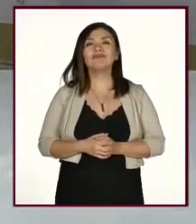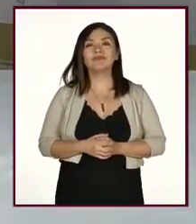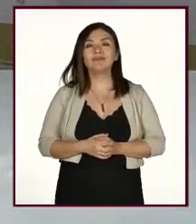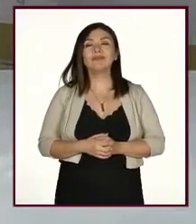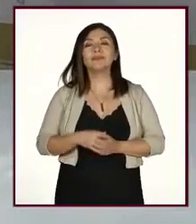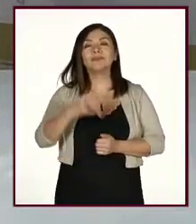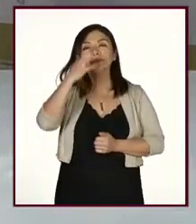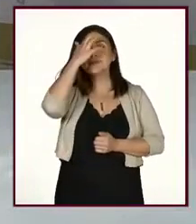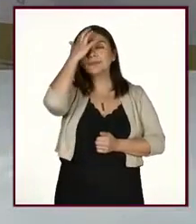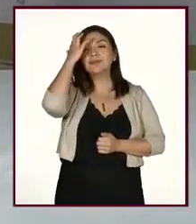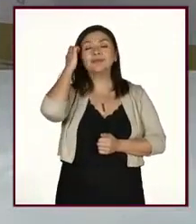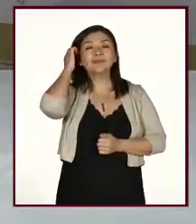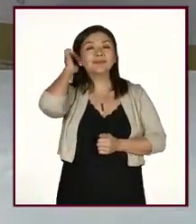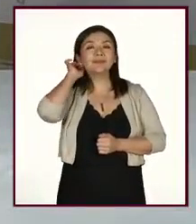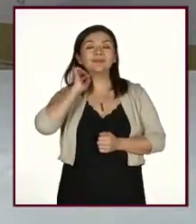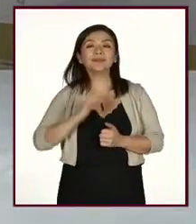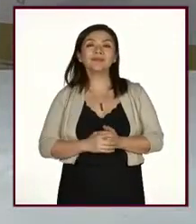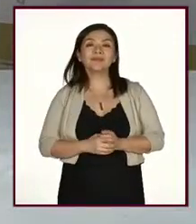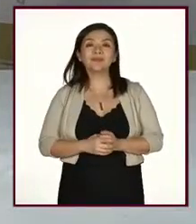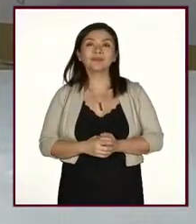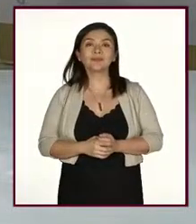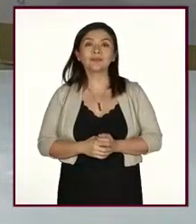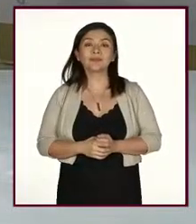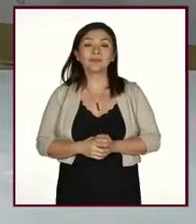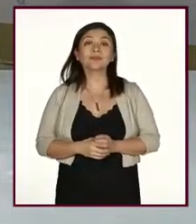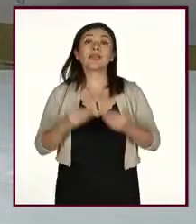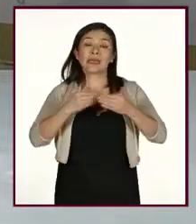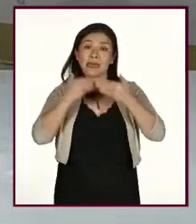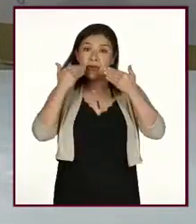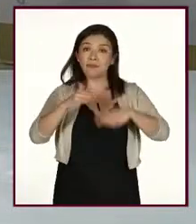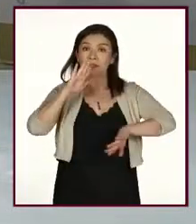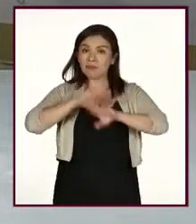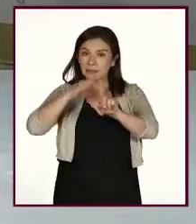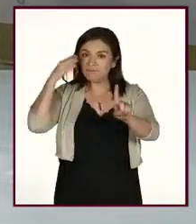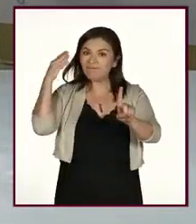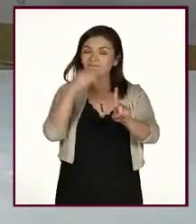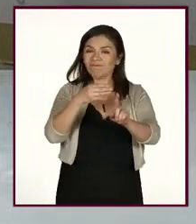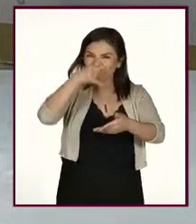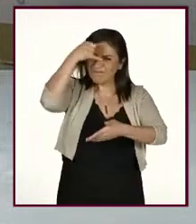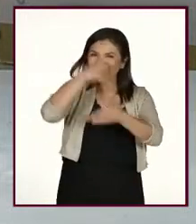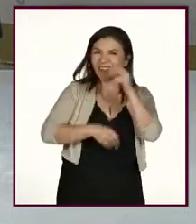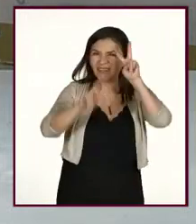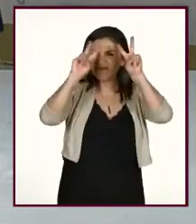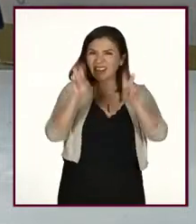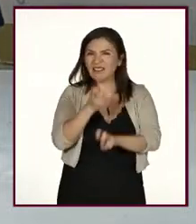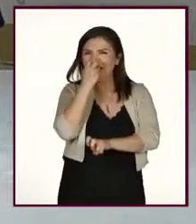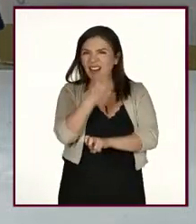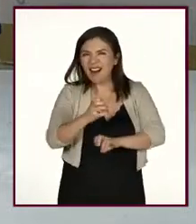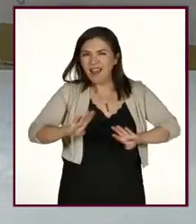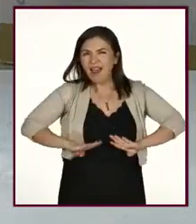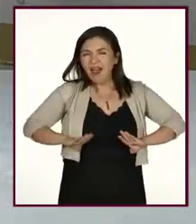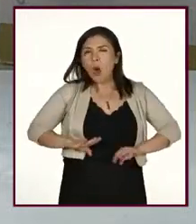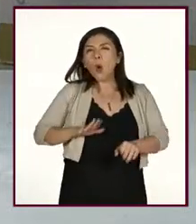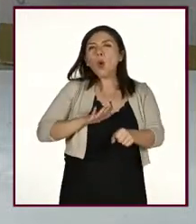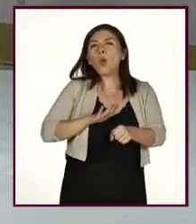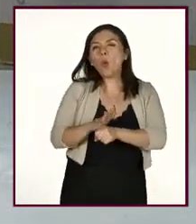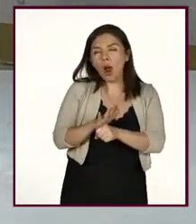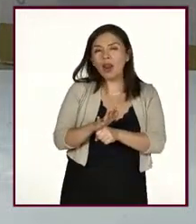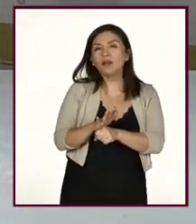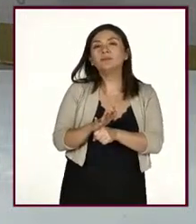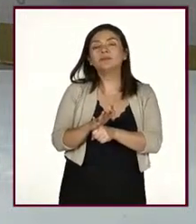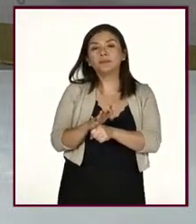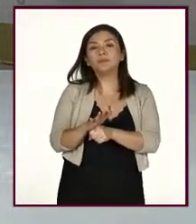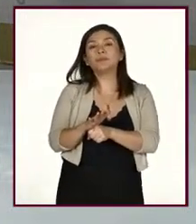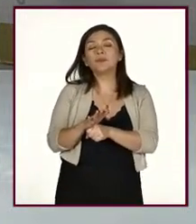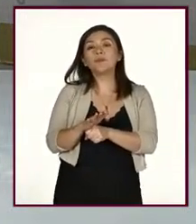Y bueno, yéndonos como más específico, ahondar un poquito más en estas manifestaciones clínicas